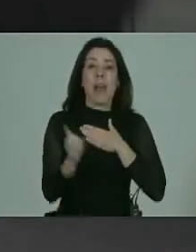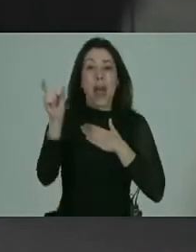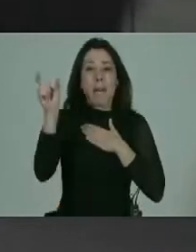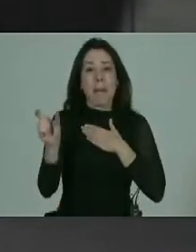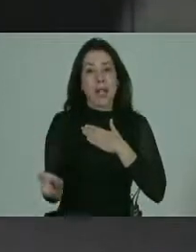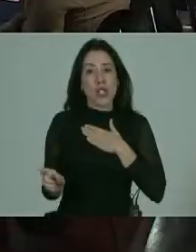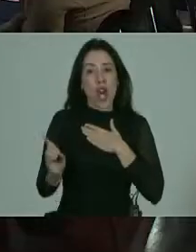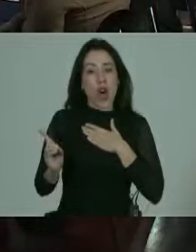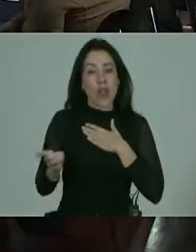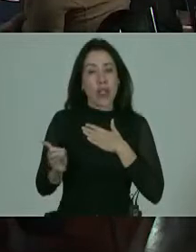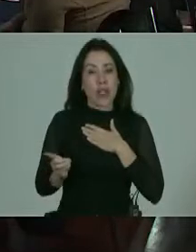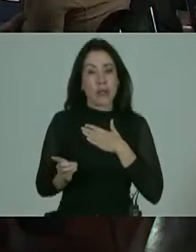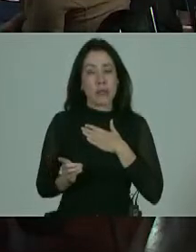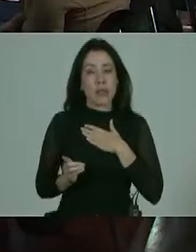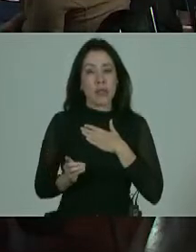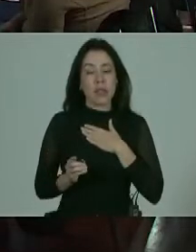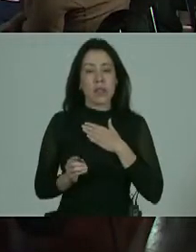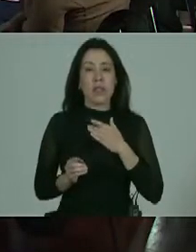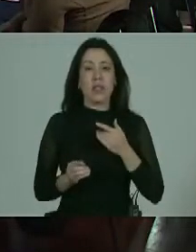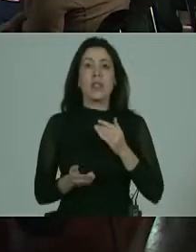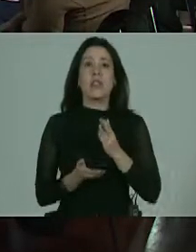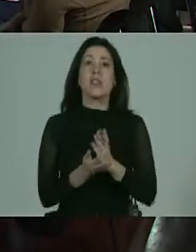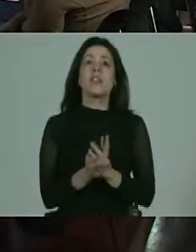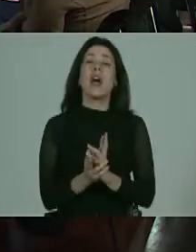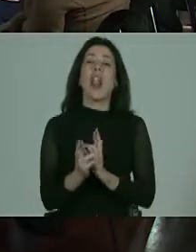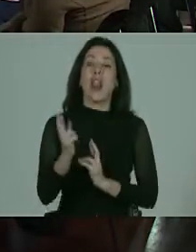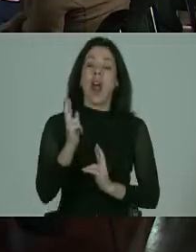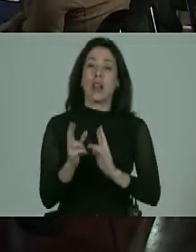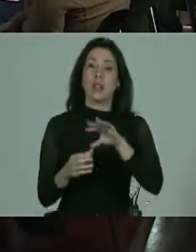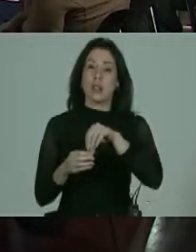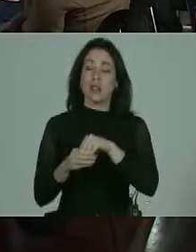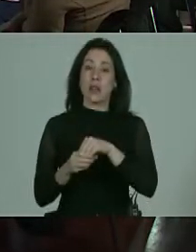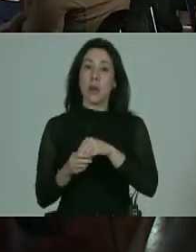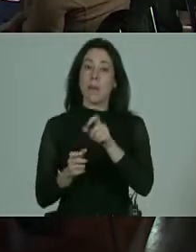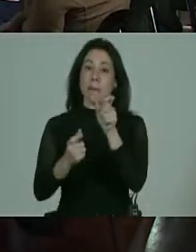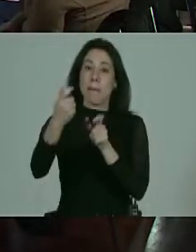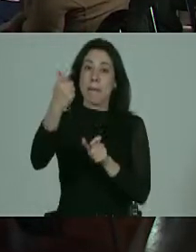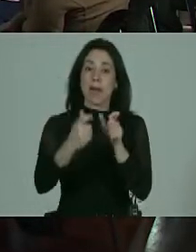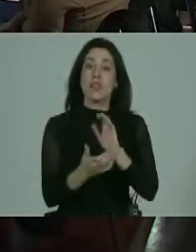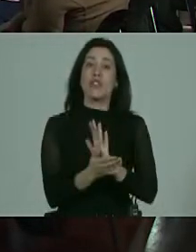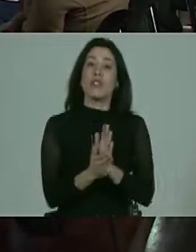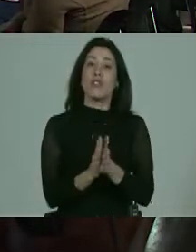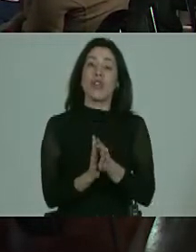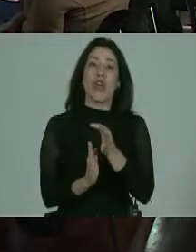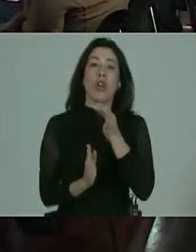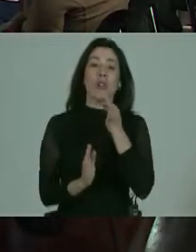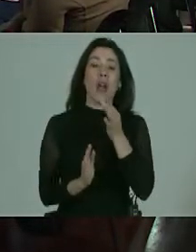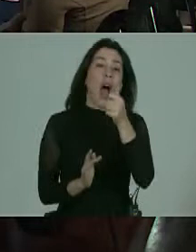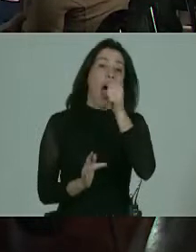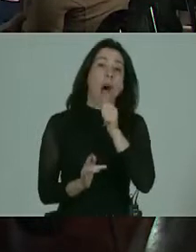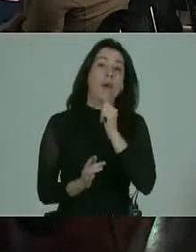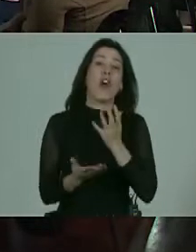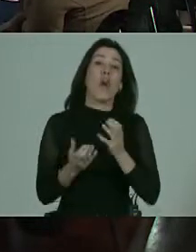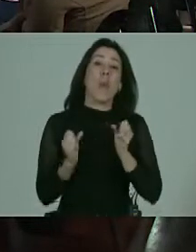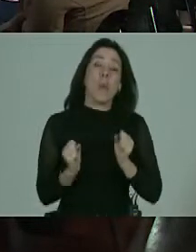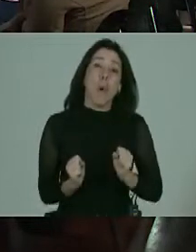discapacidad de entrada le diré que las relaciones interpersonales todo el mundo se las monta como puede